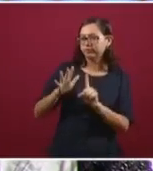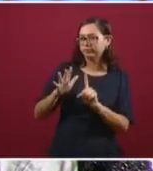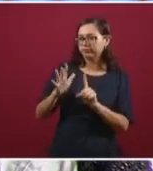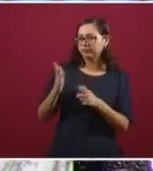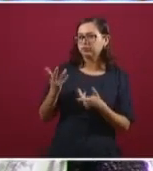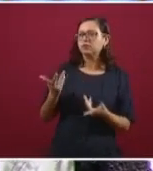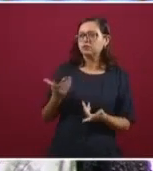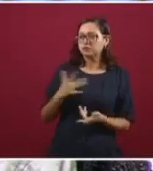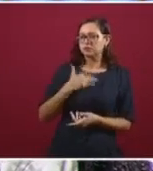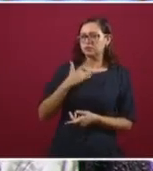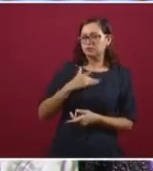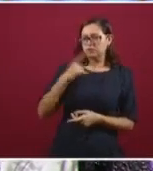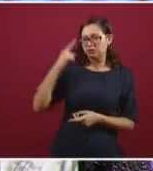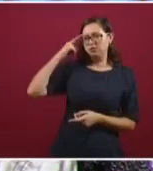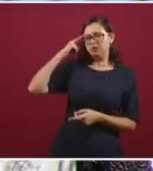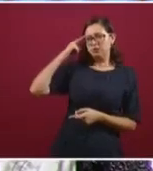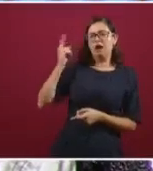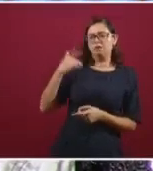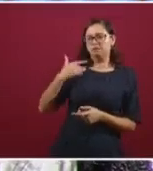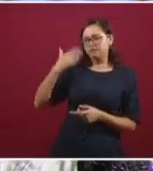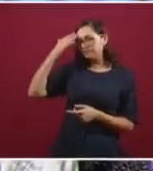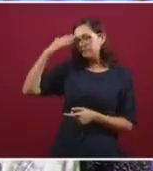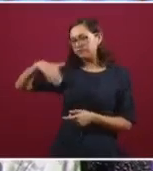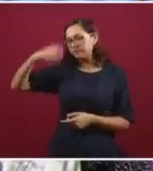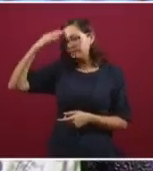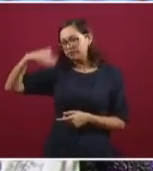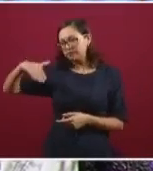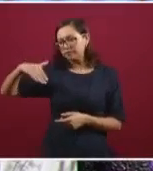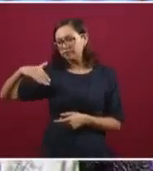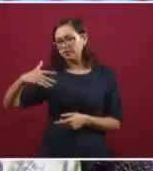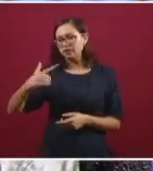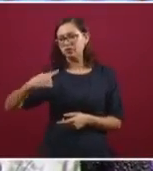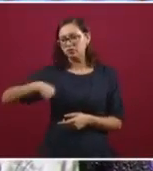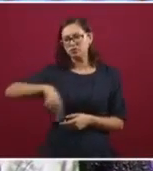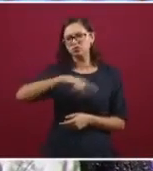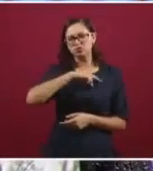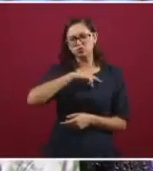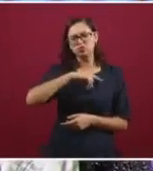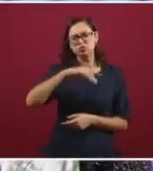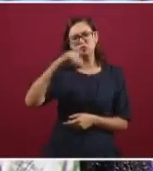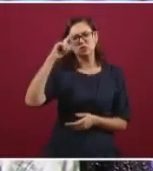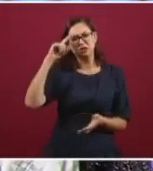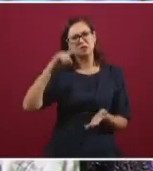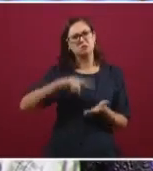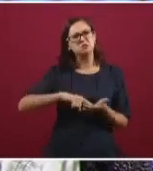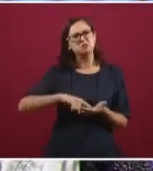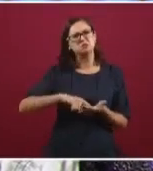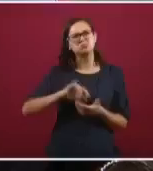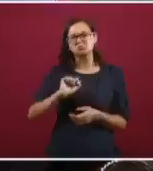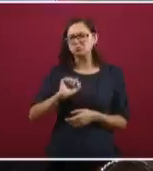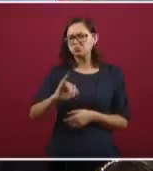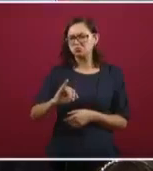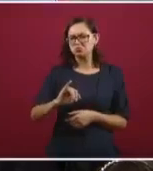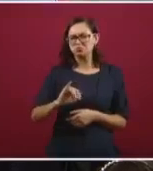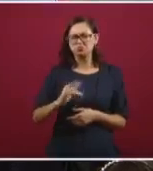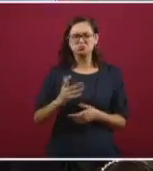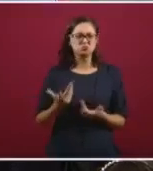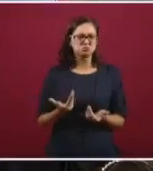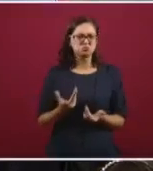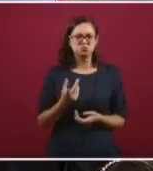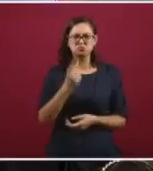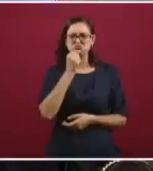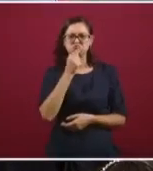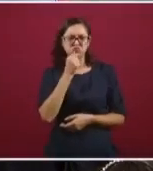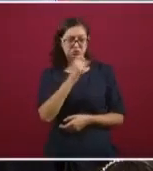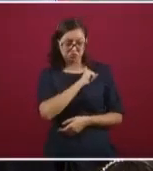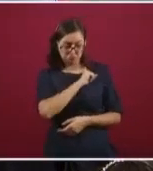les exige. Creemos que, lo hemos manifestado varias veces, no es que haya policías